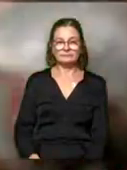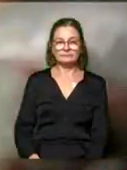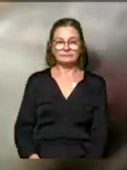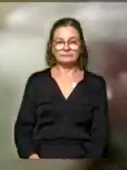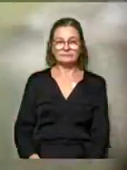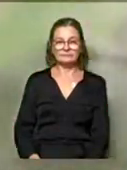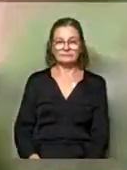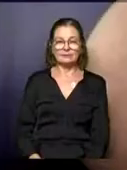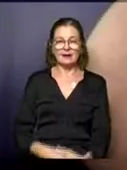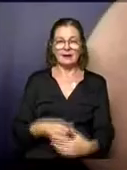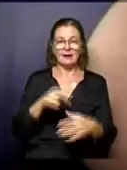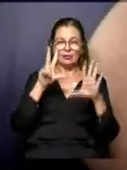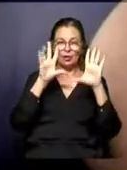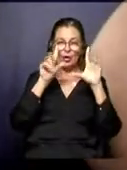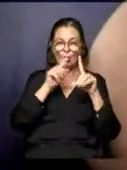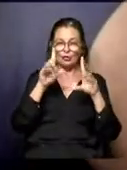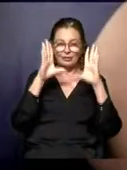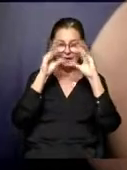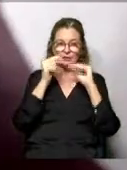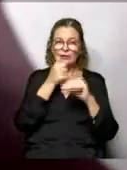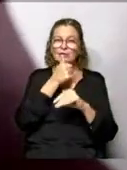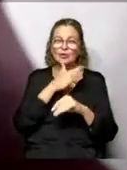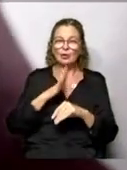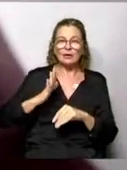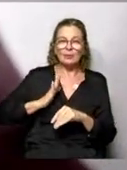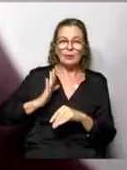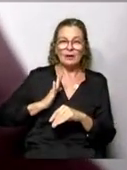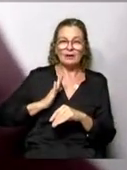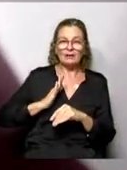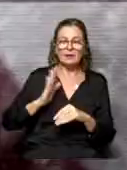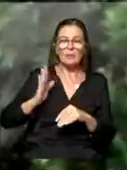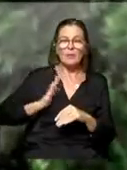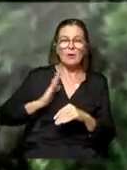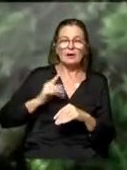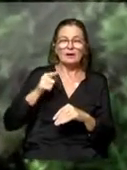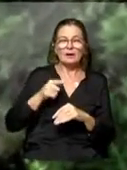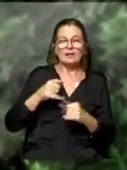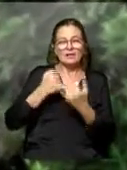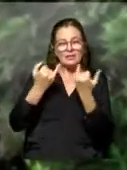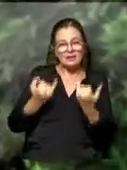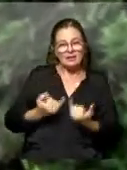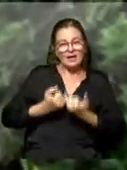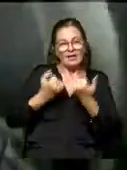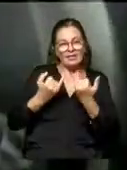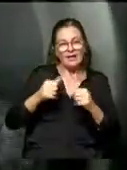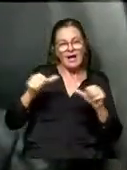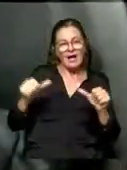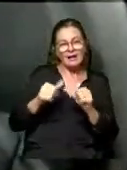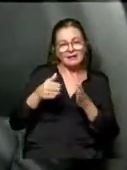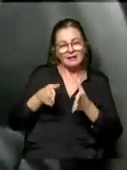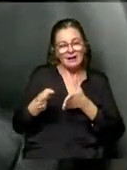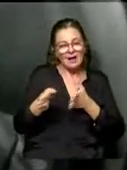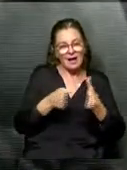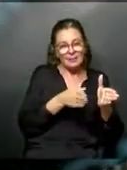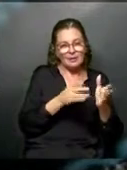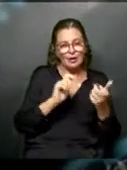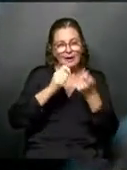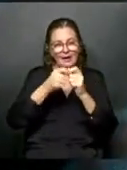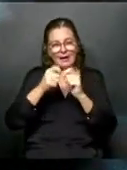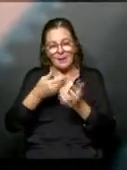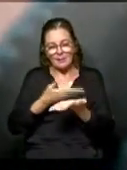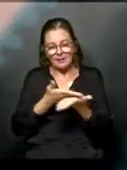Y a las 23 horas, historias de mujeres. Mujeres que en su cotidianidad construyen caminos que transforman